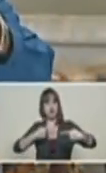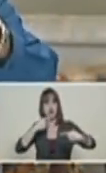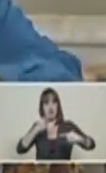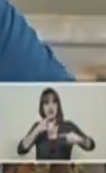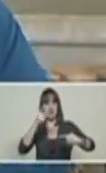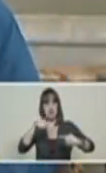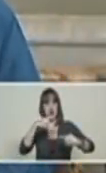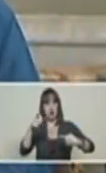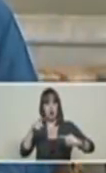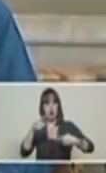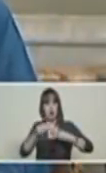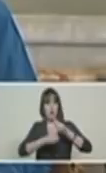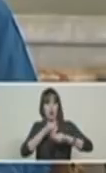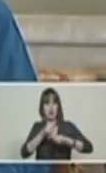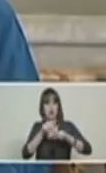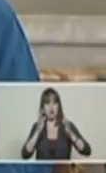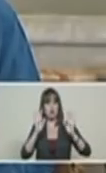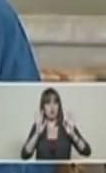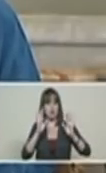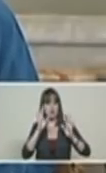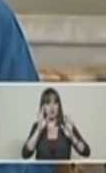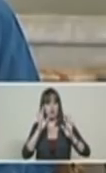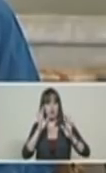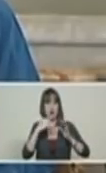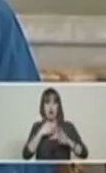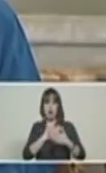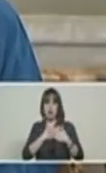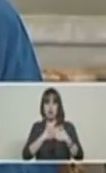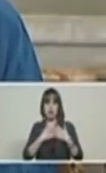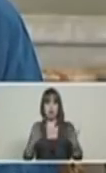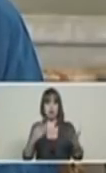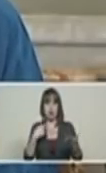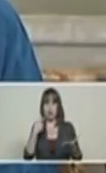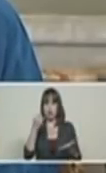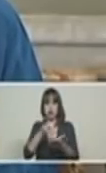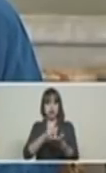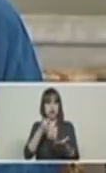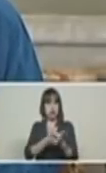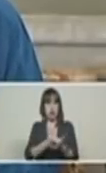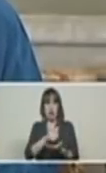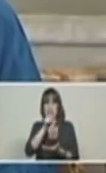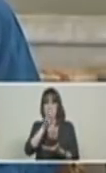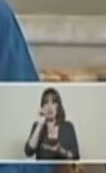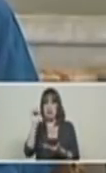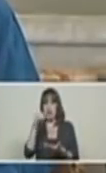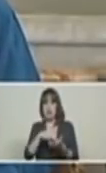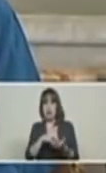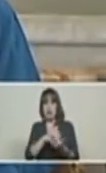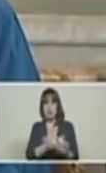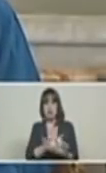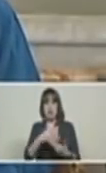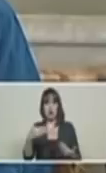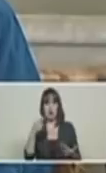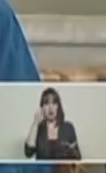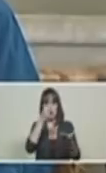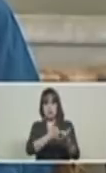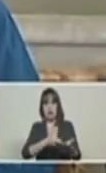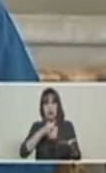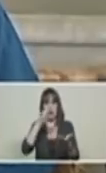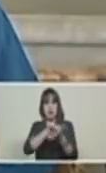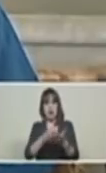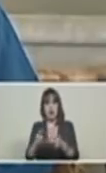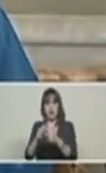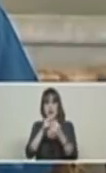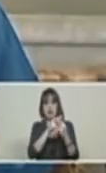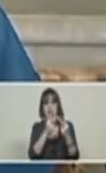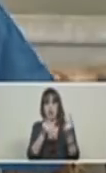usted me cumple. Porque yo a usted le he dado los bolívares que necesita, 10.000 millones de financiamiento. Le he